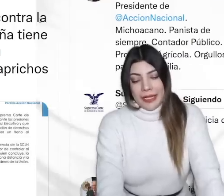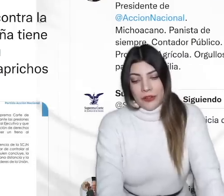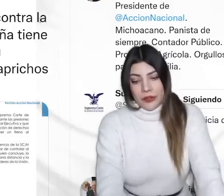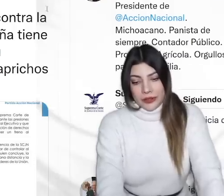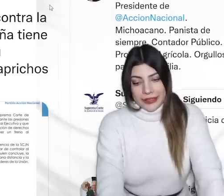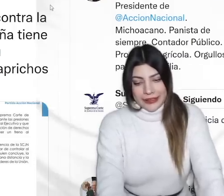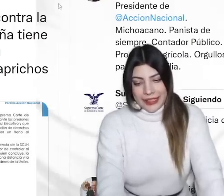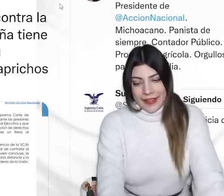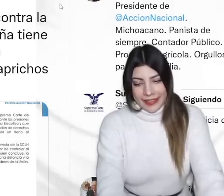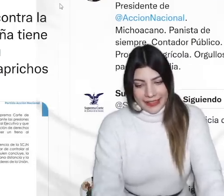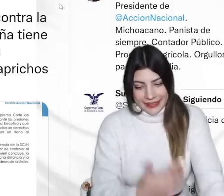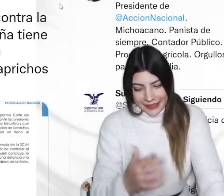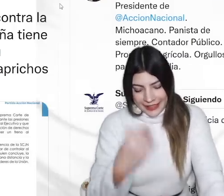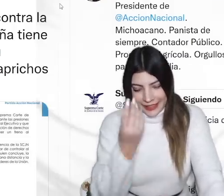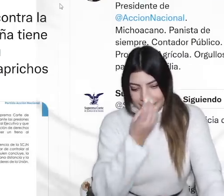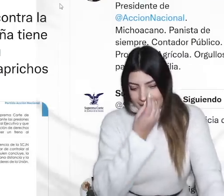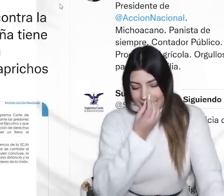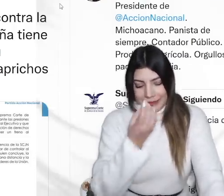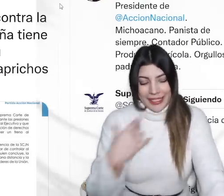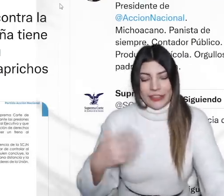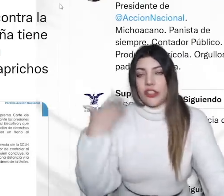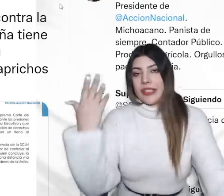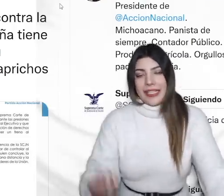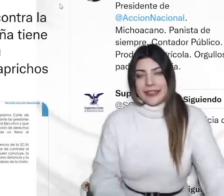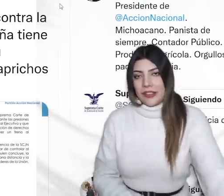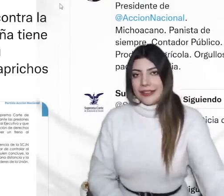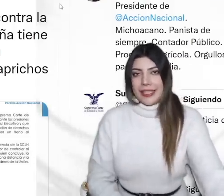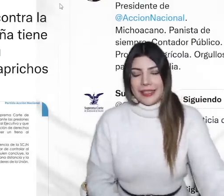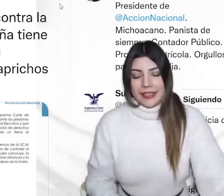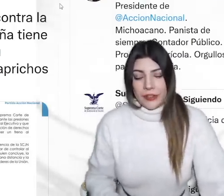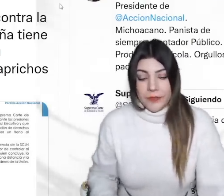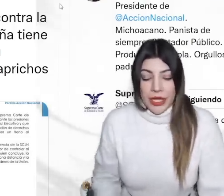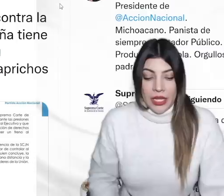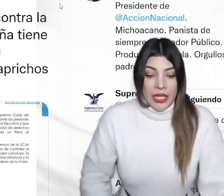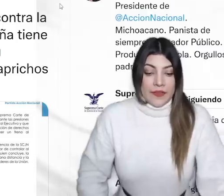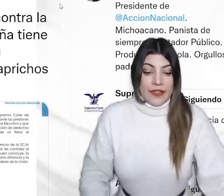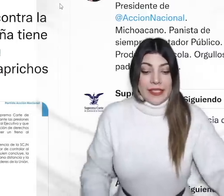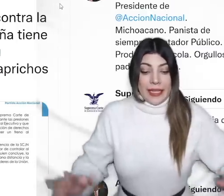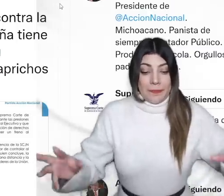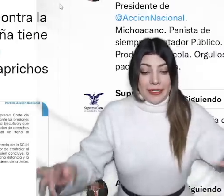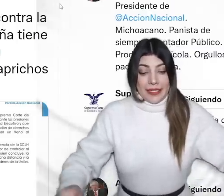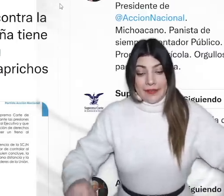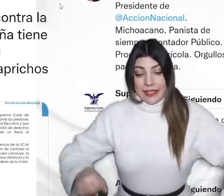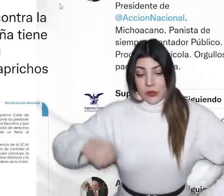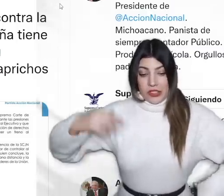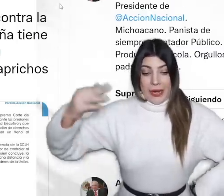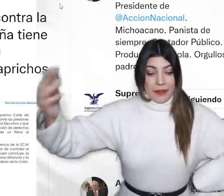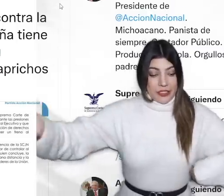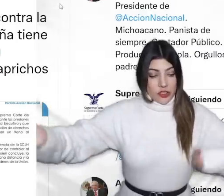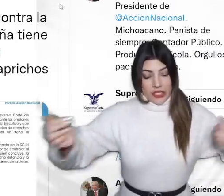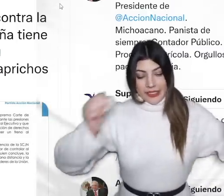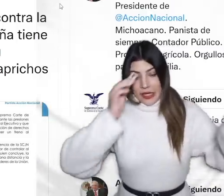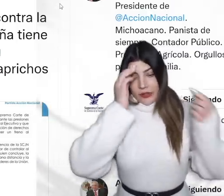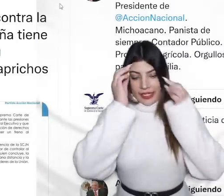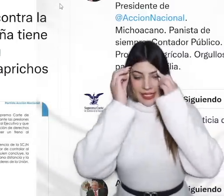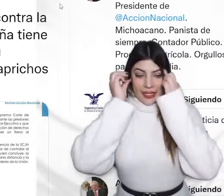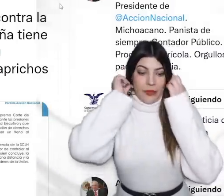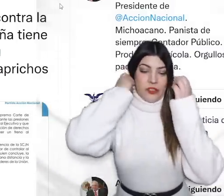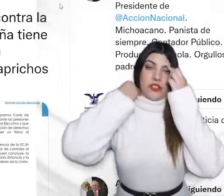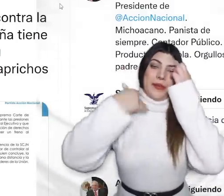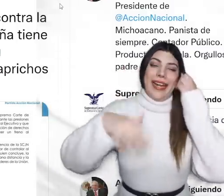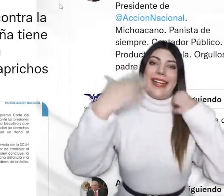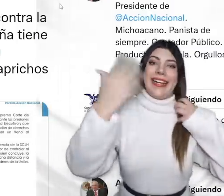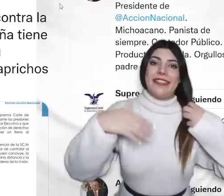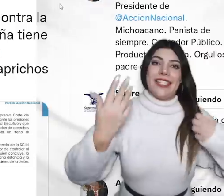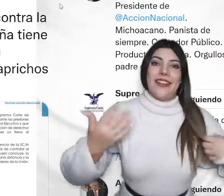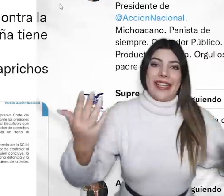ver, Marco Cortés, es que desde aquí, miren qué tonterías son las que dice, ¿no? Dicen que el presidente, sus caprichos, que hace lo que quiere. Bueno,